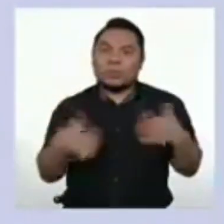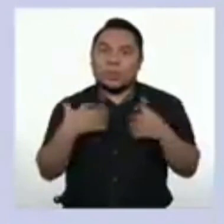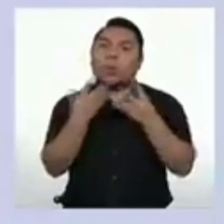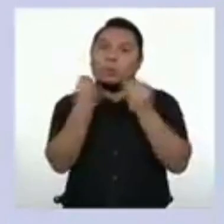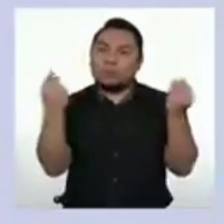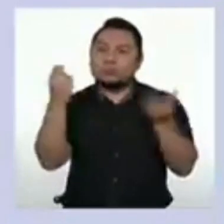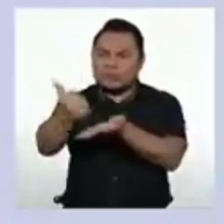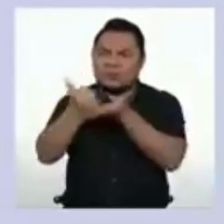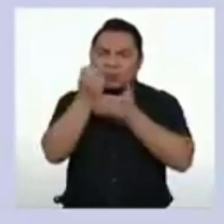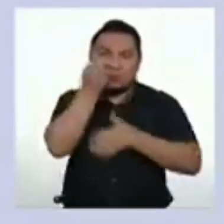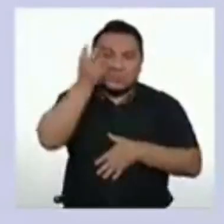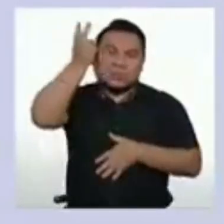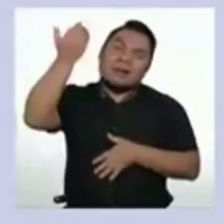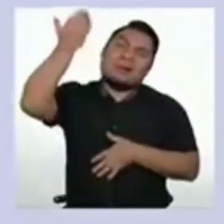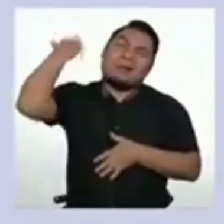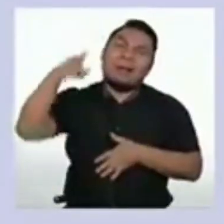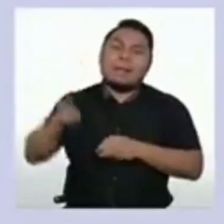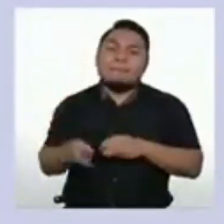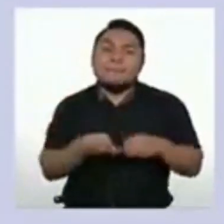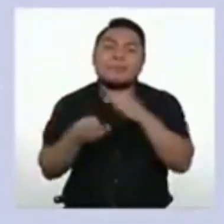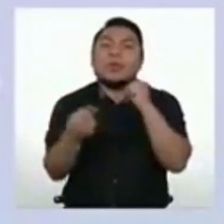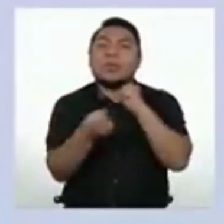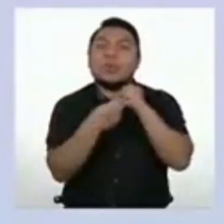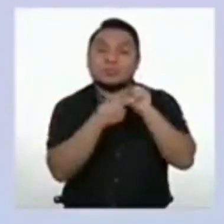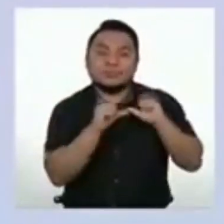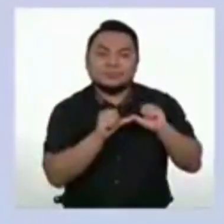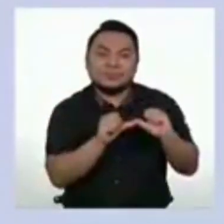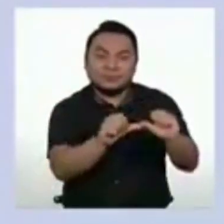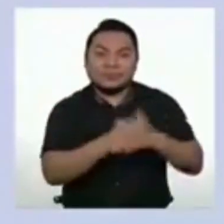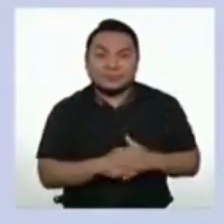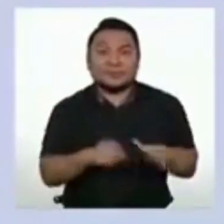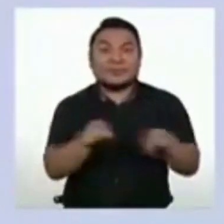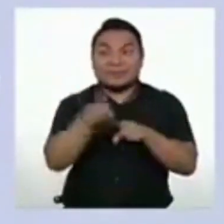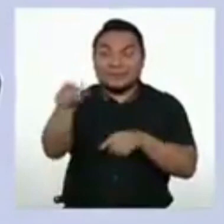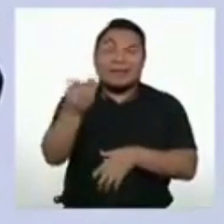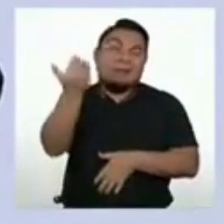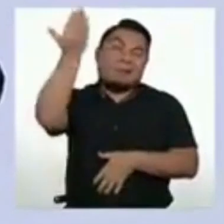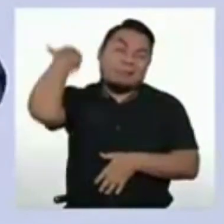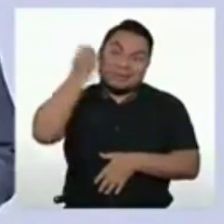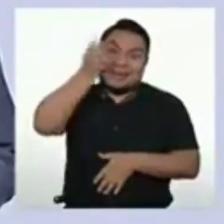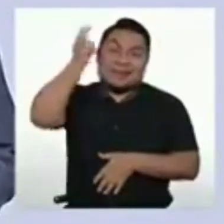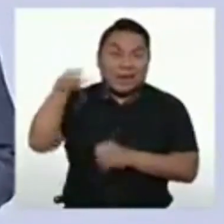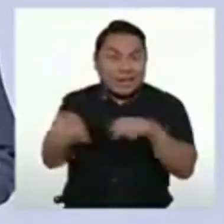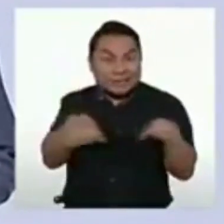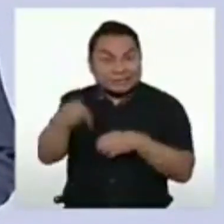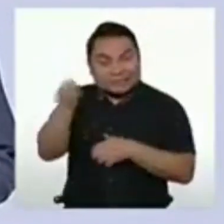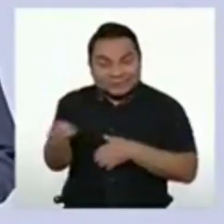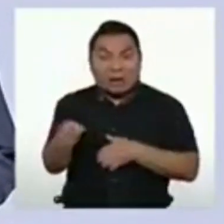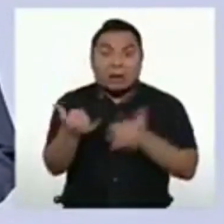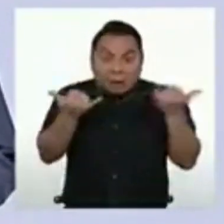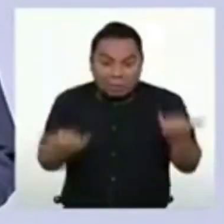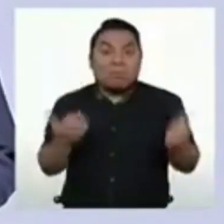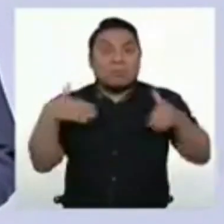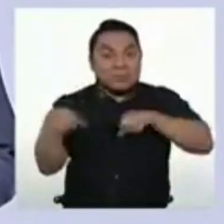ayudado nuestros antepasados con estas técnicas de conservación? Y así como nuestros antepasados lo hacían, ahora lo